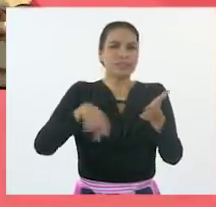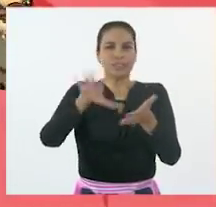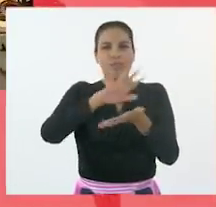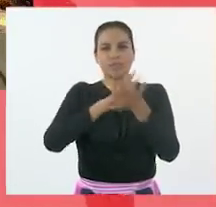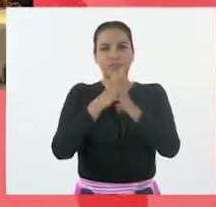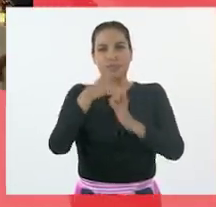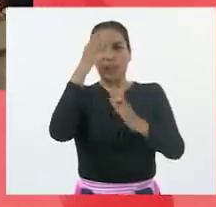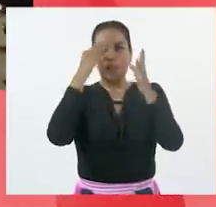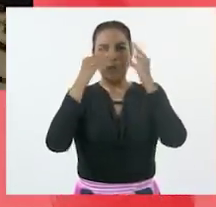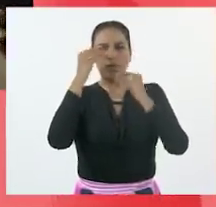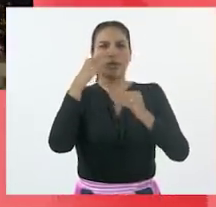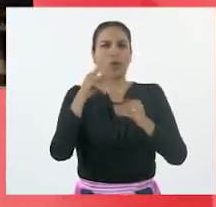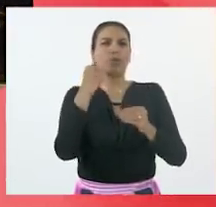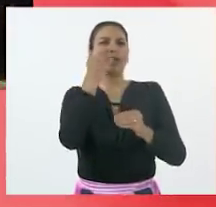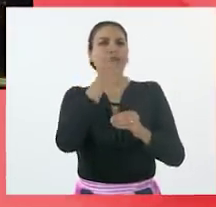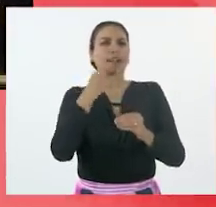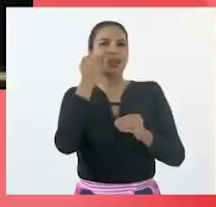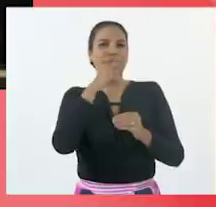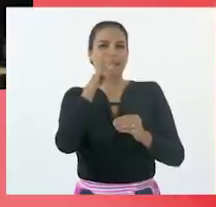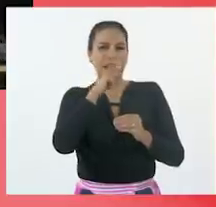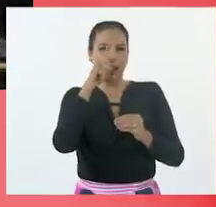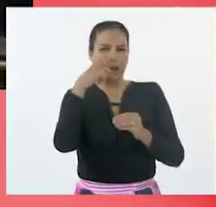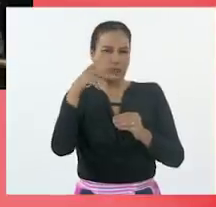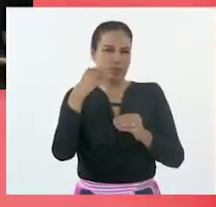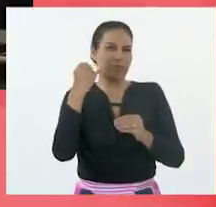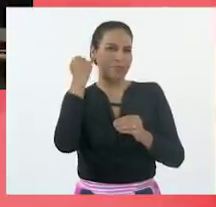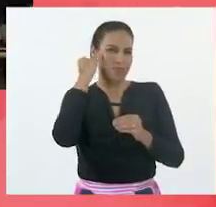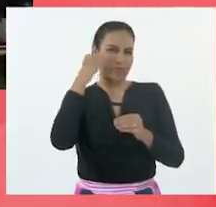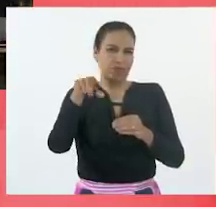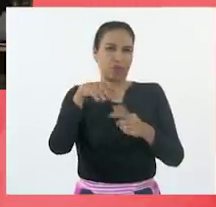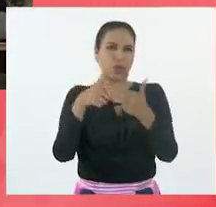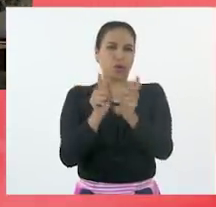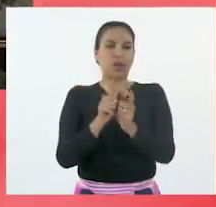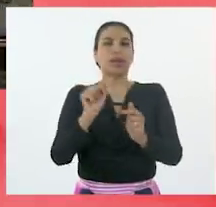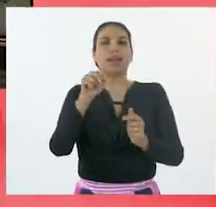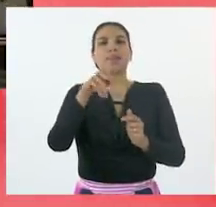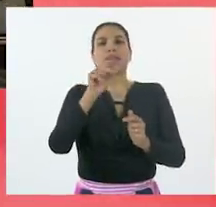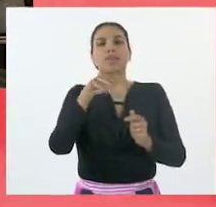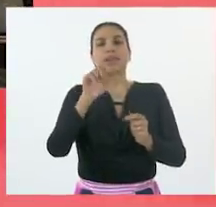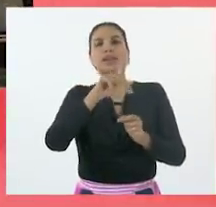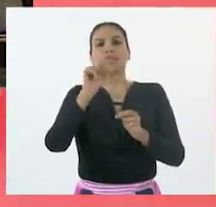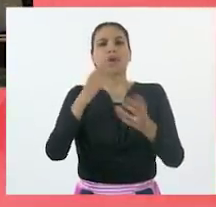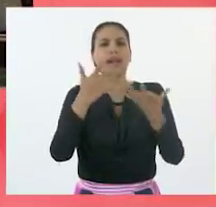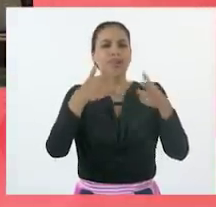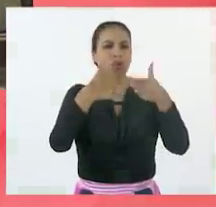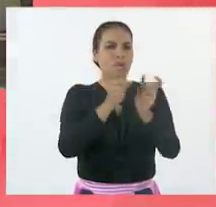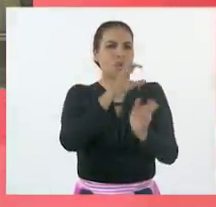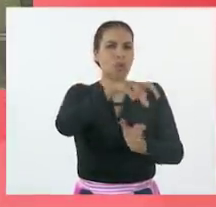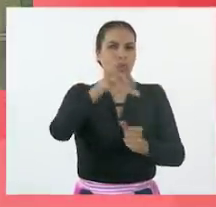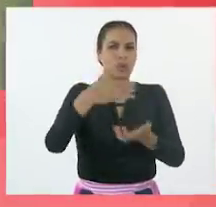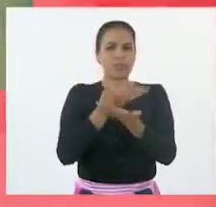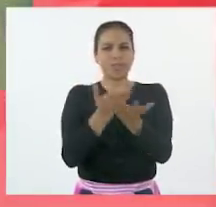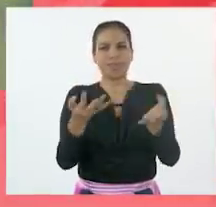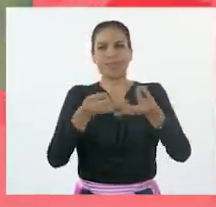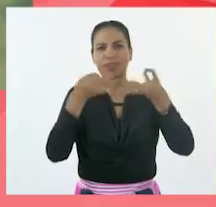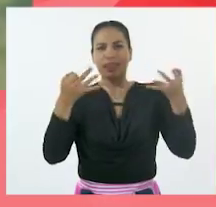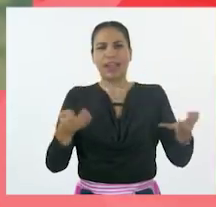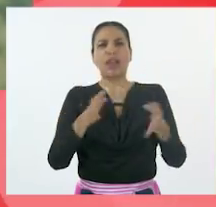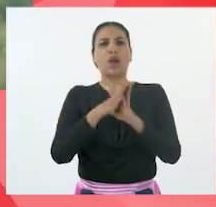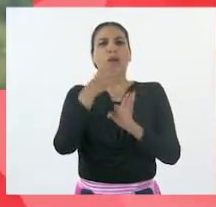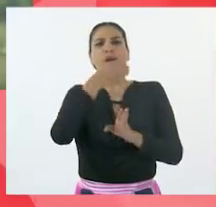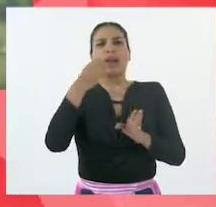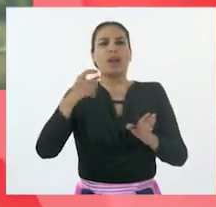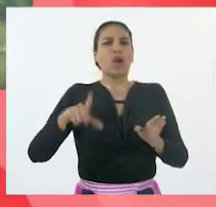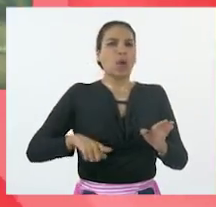fue aprender pame, la lengua nativa. Fundó cooperativas, apoyó el reparto de tierras y organizó un gobierno indígena